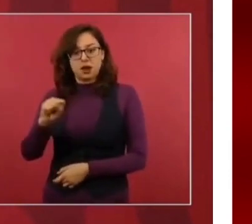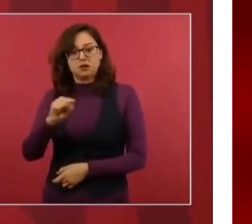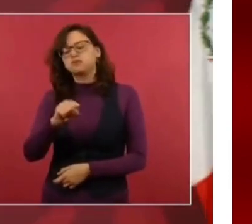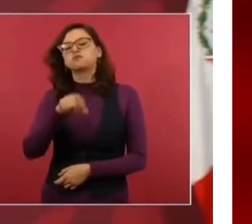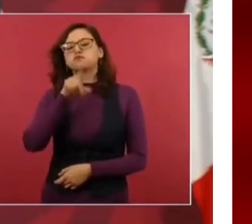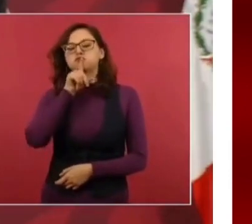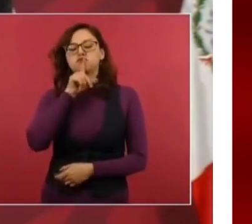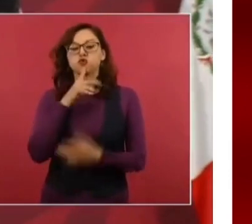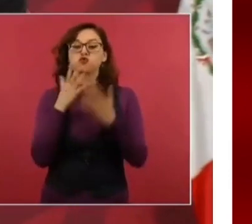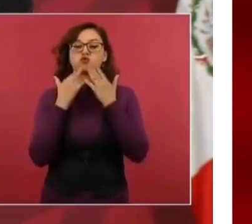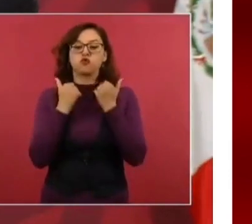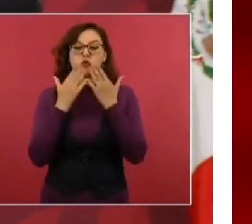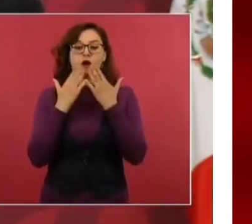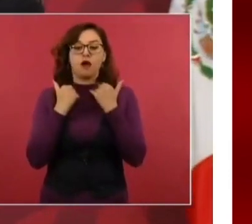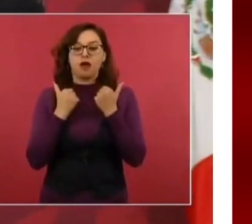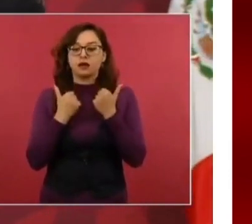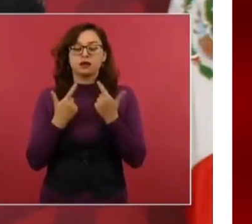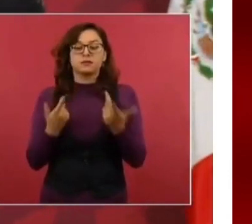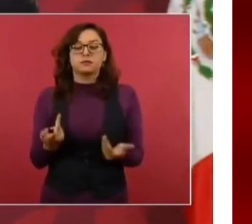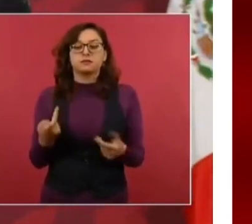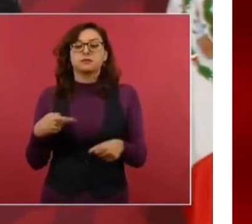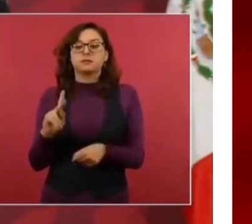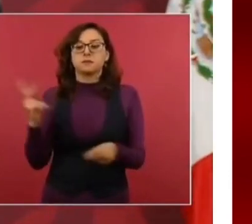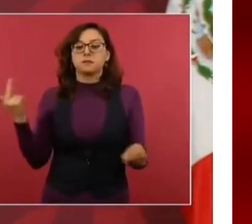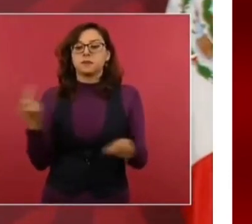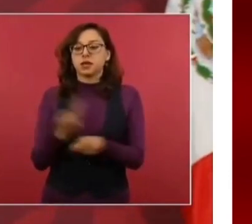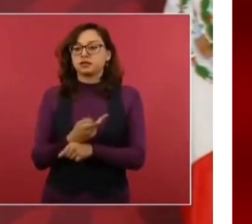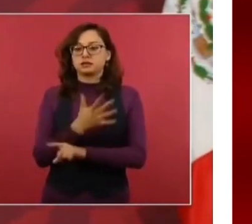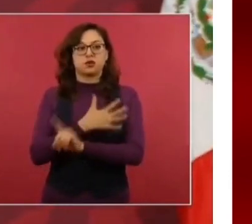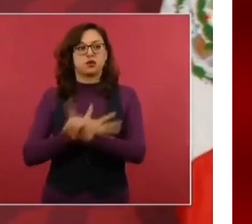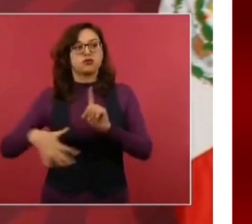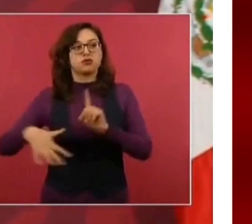algunos a tomar el camino de las conductas antisociales